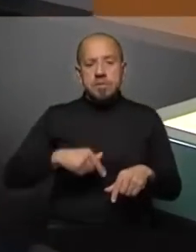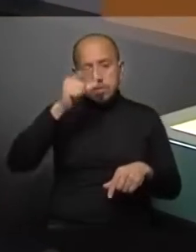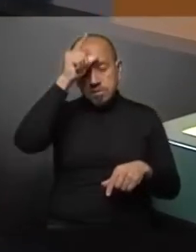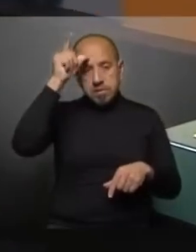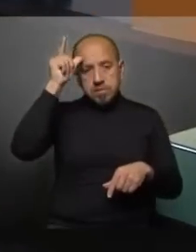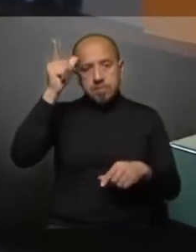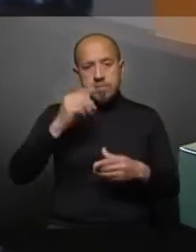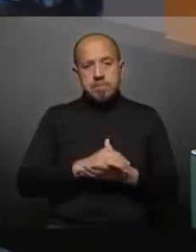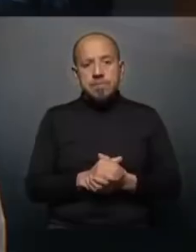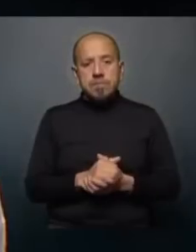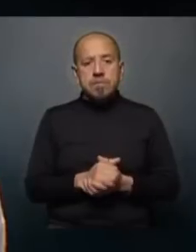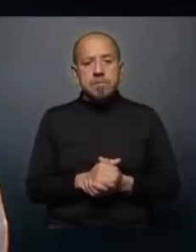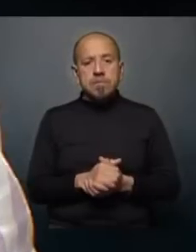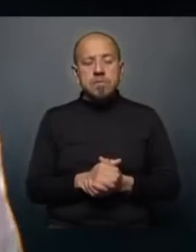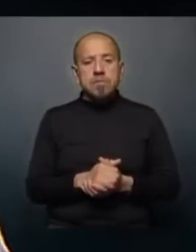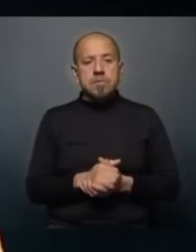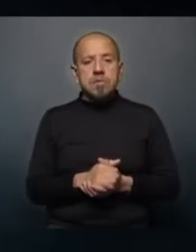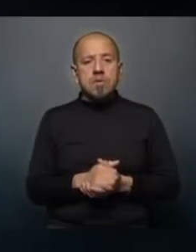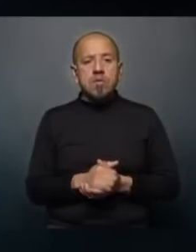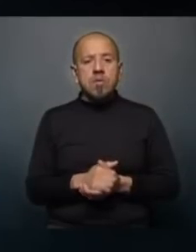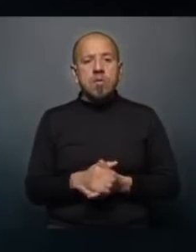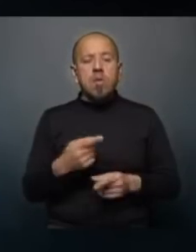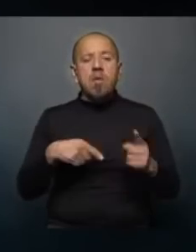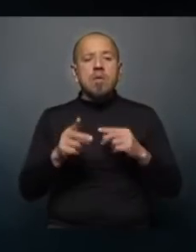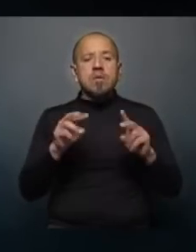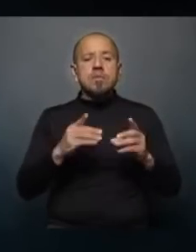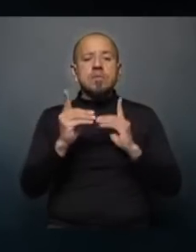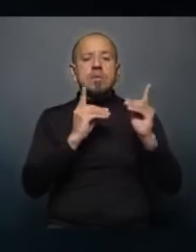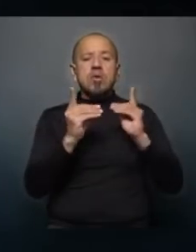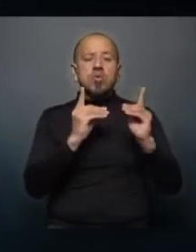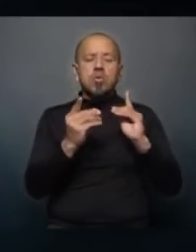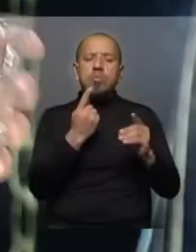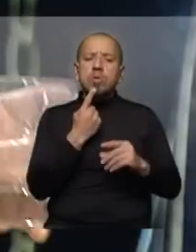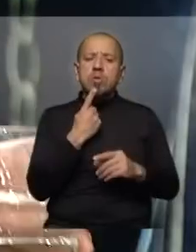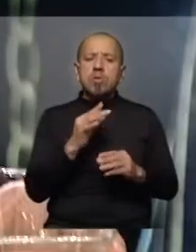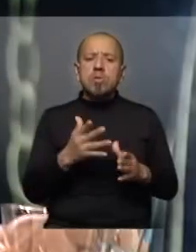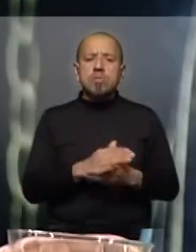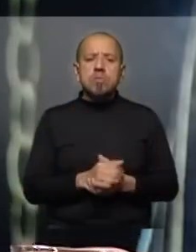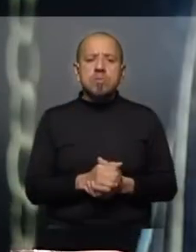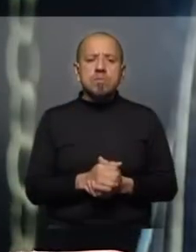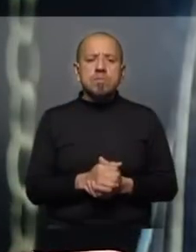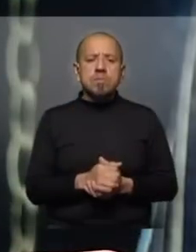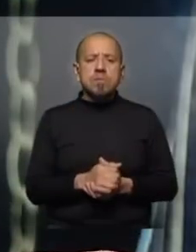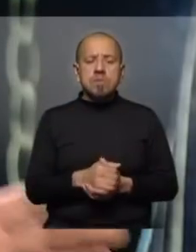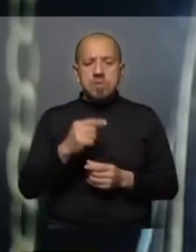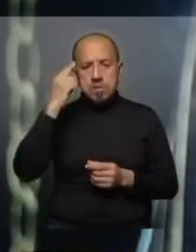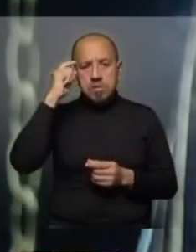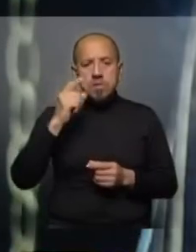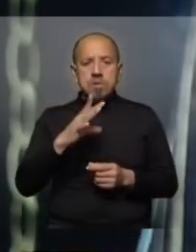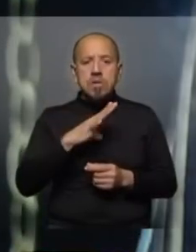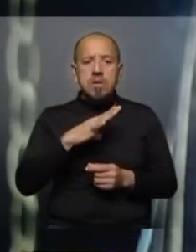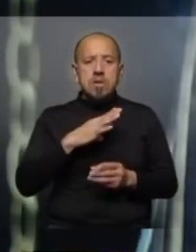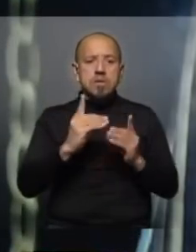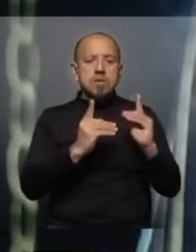cómo ve la el nivel del diálogo a nivel político hay diogo de la discusión de ideas bueno no s